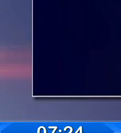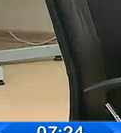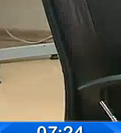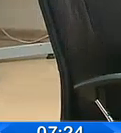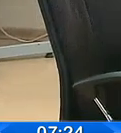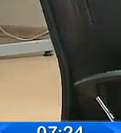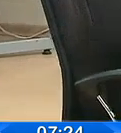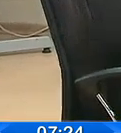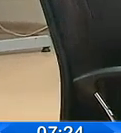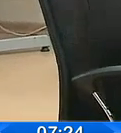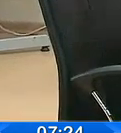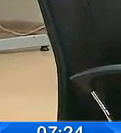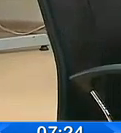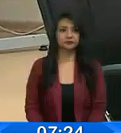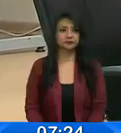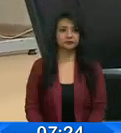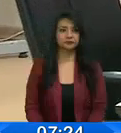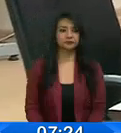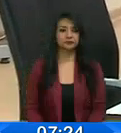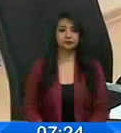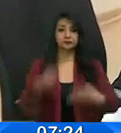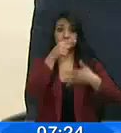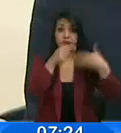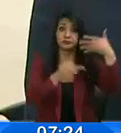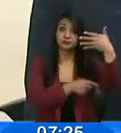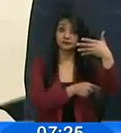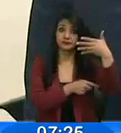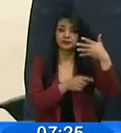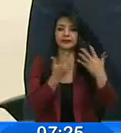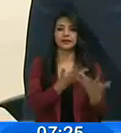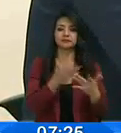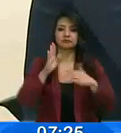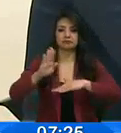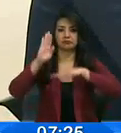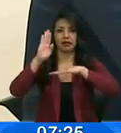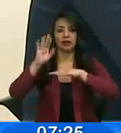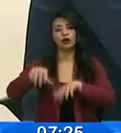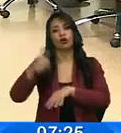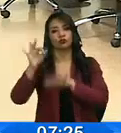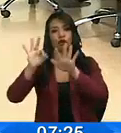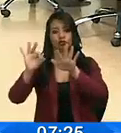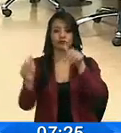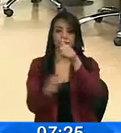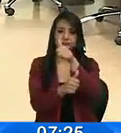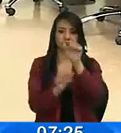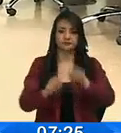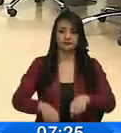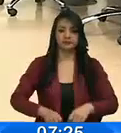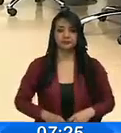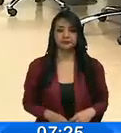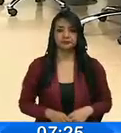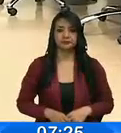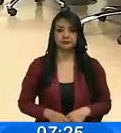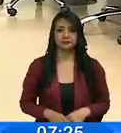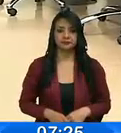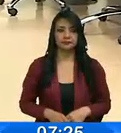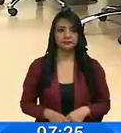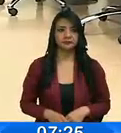Nacional, al igual que los 8 que integran la base de elegibles, informó Héctor